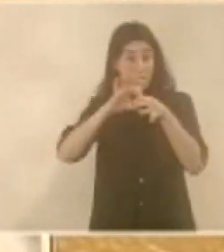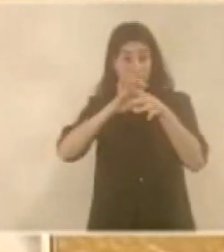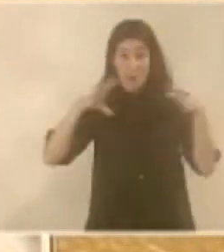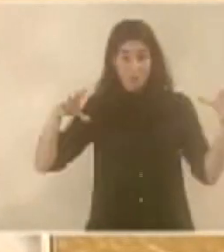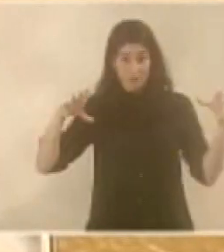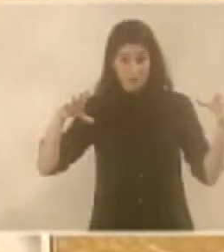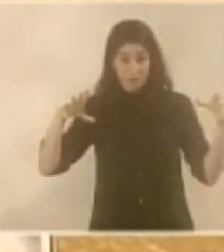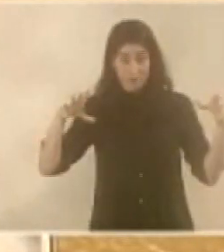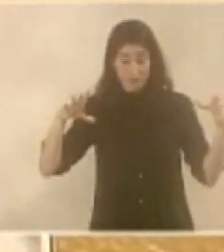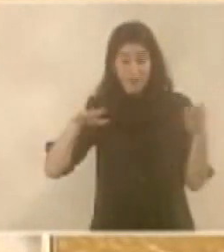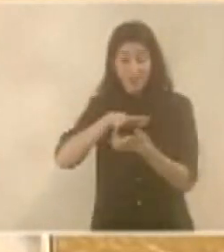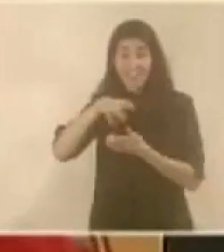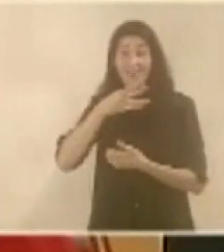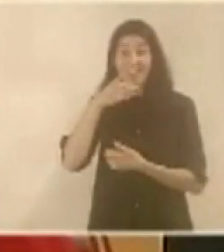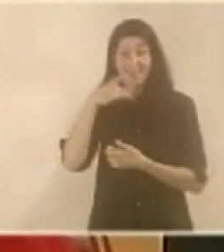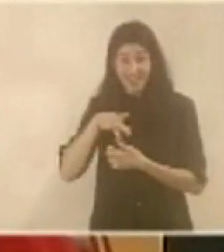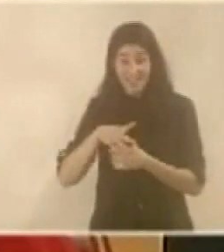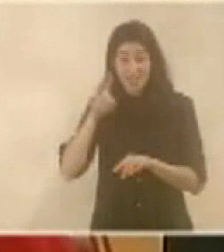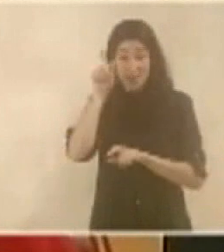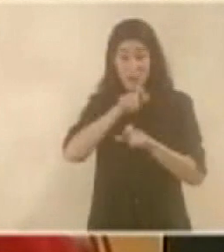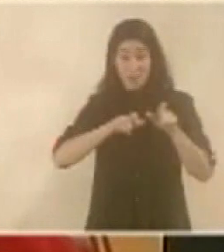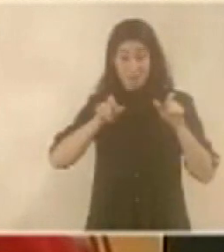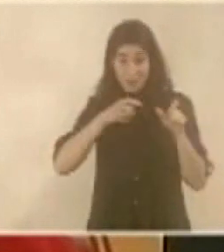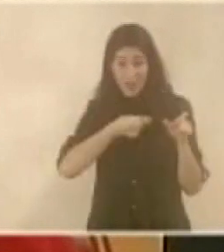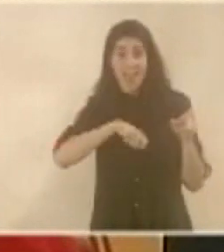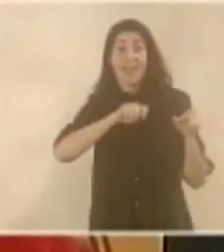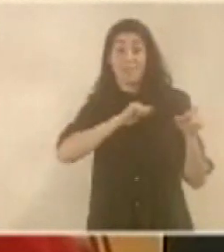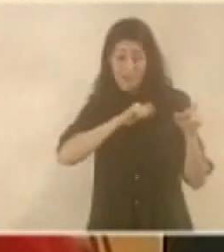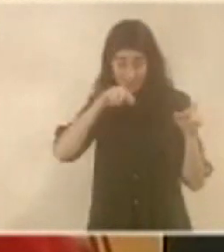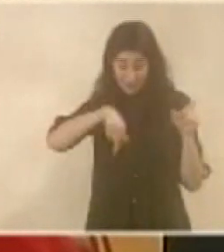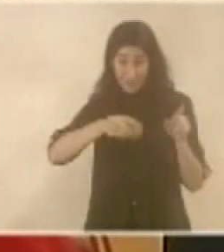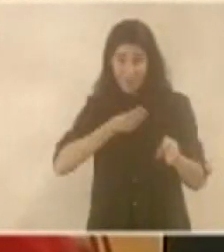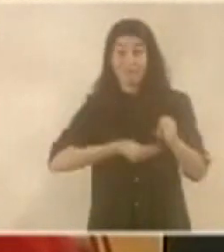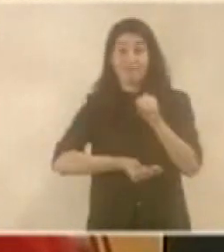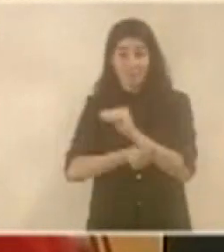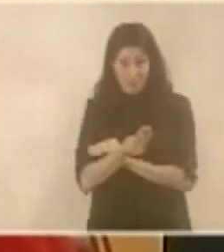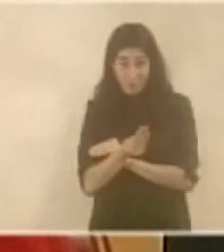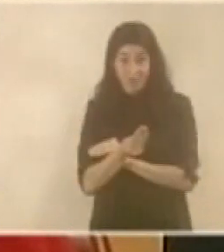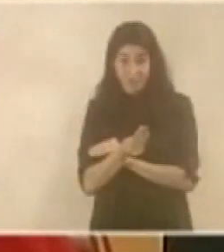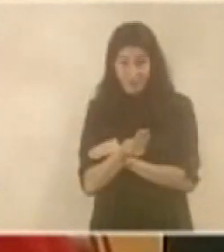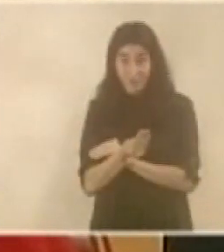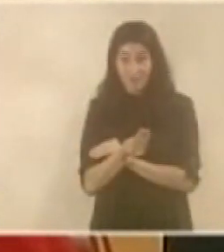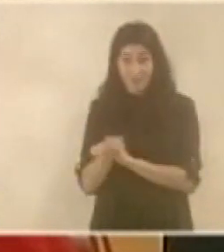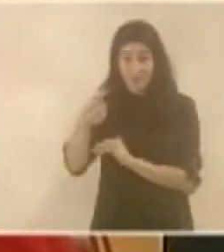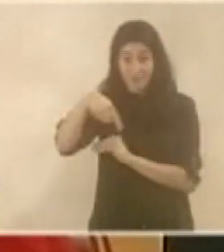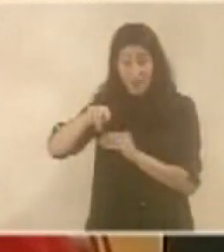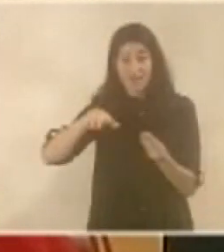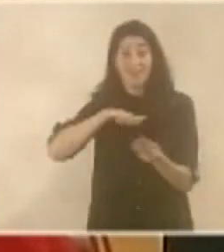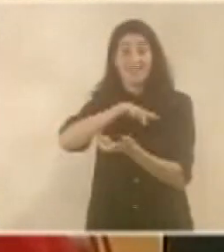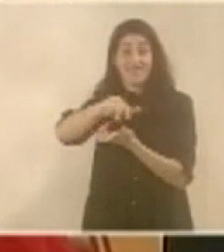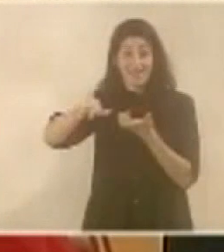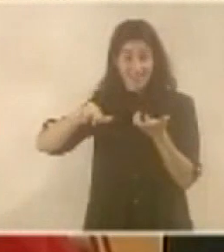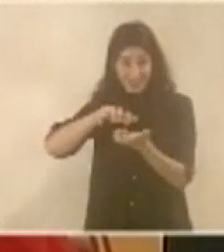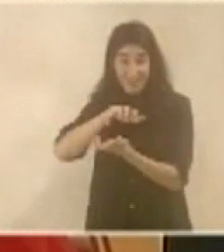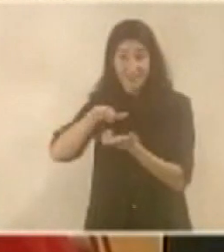españoles nacidos en la península o en América de origen peninsular, y en la que los españoles de origen americano se mantuvieron en un